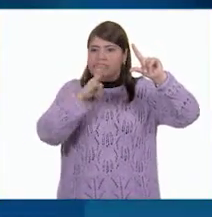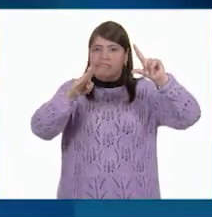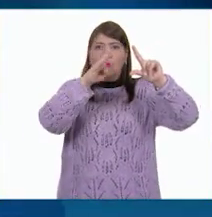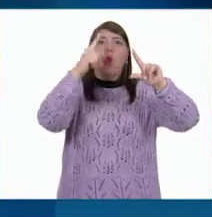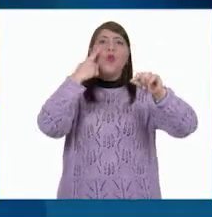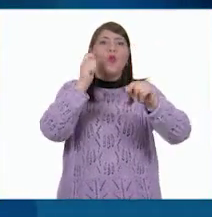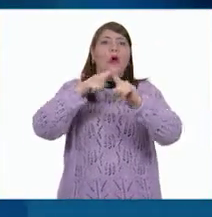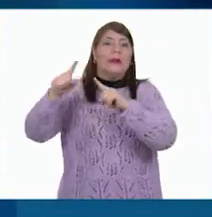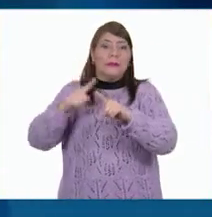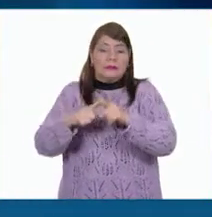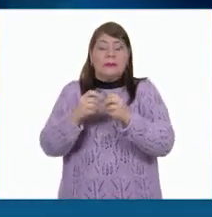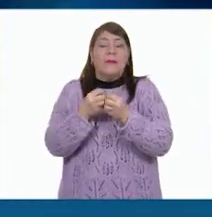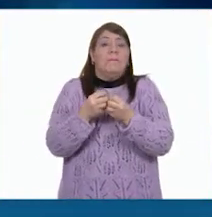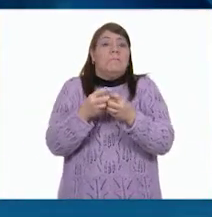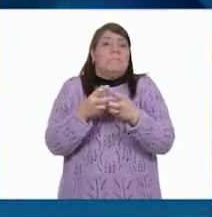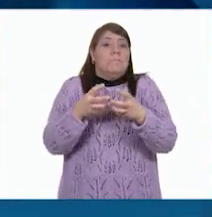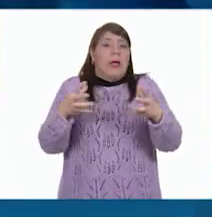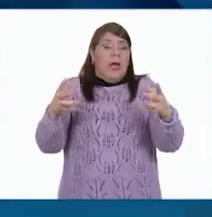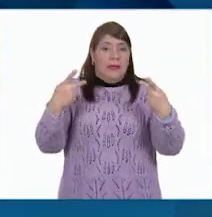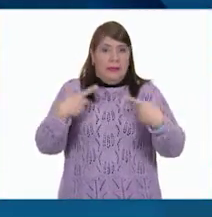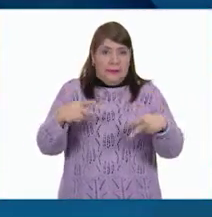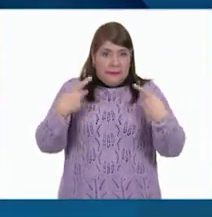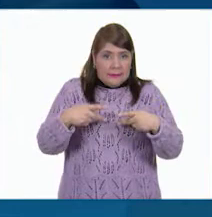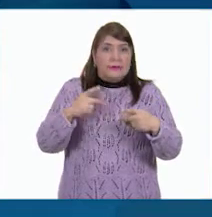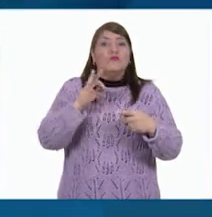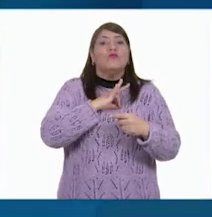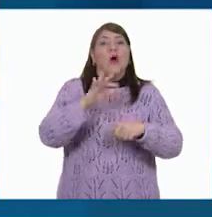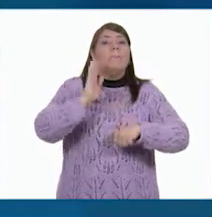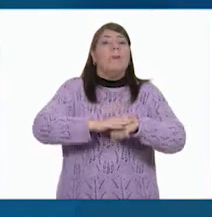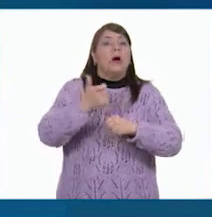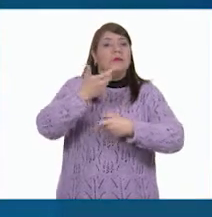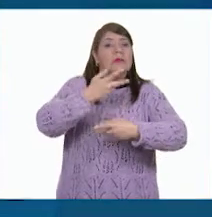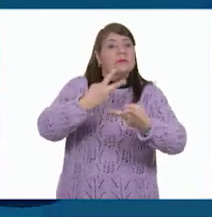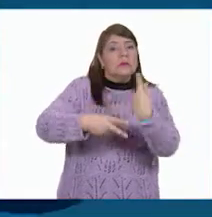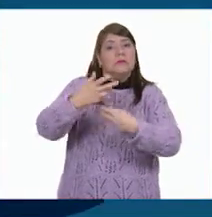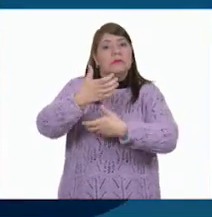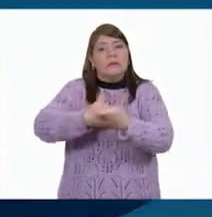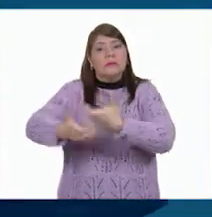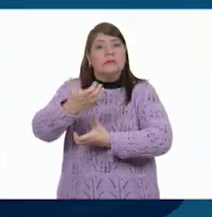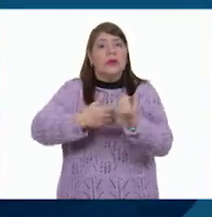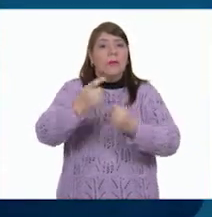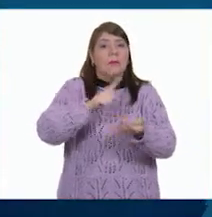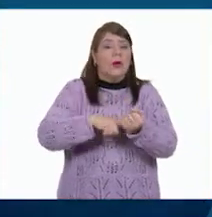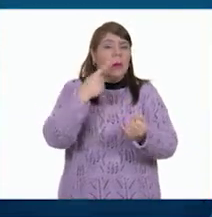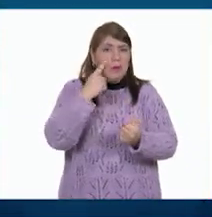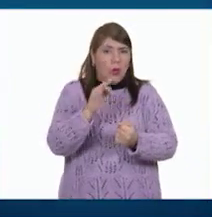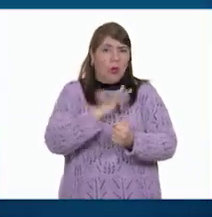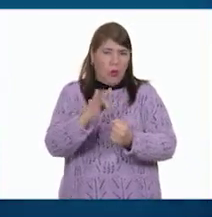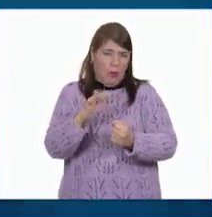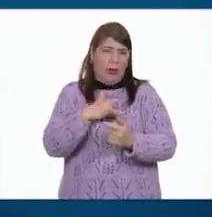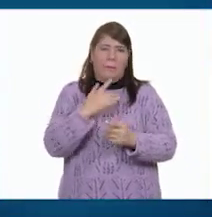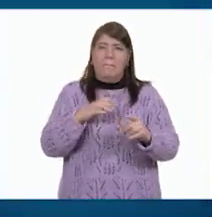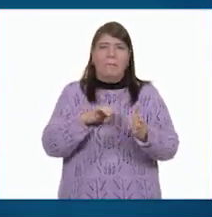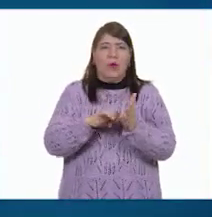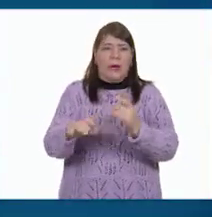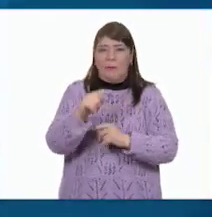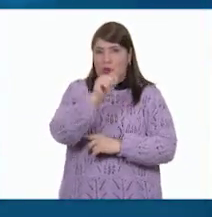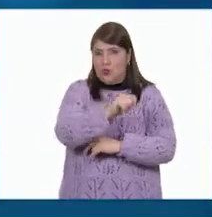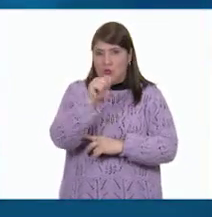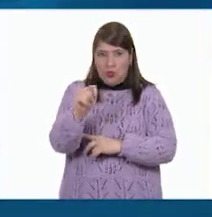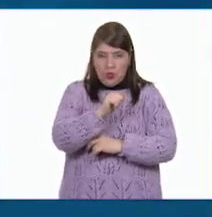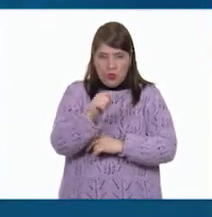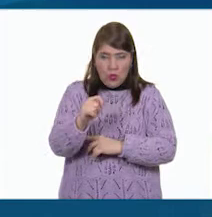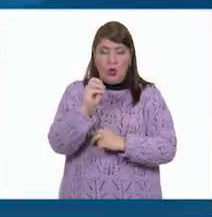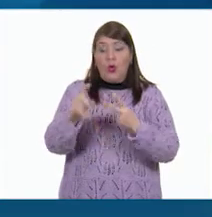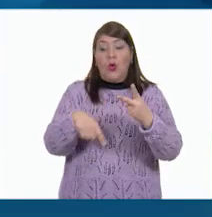se generó un crecimiento de la población y del comercio en los puntos de cruce de las líneas, por ejemplo, como en Torreón o